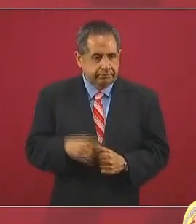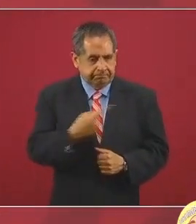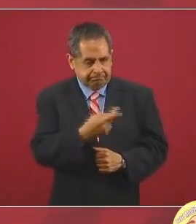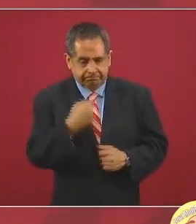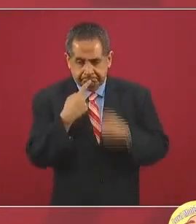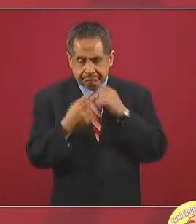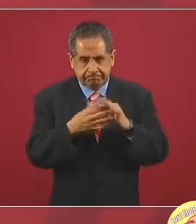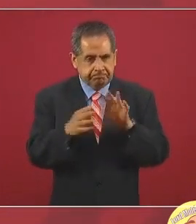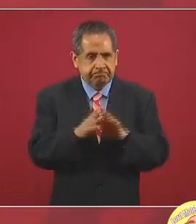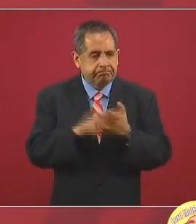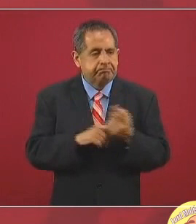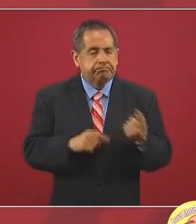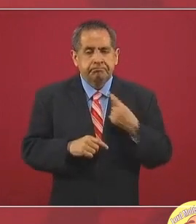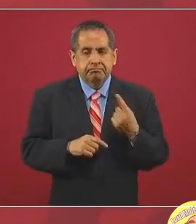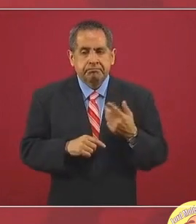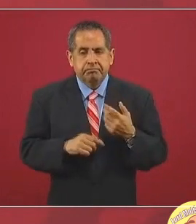arreglar